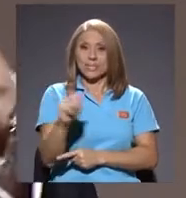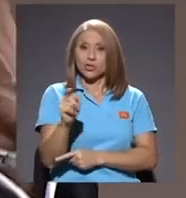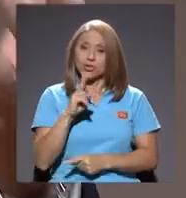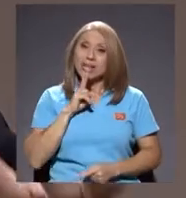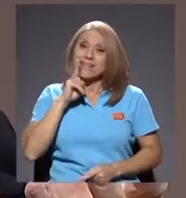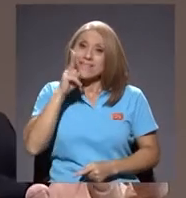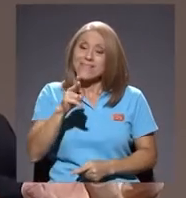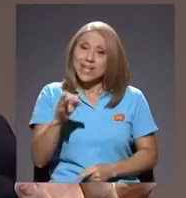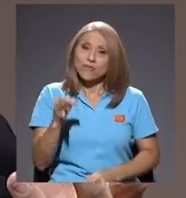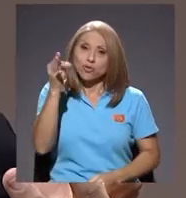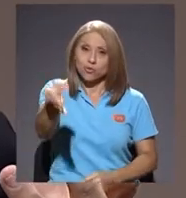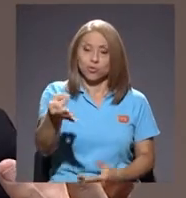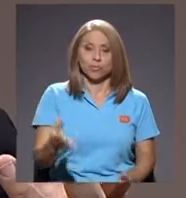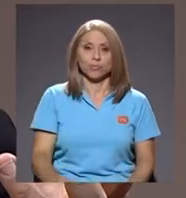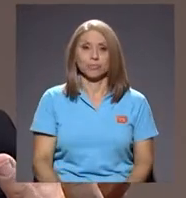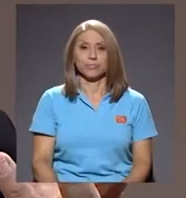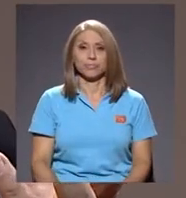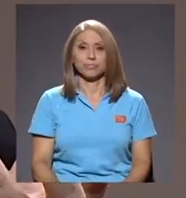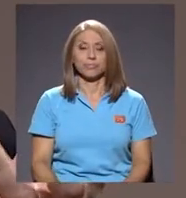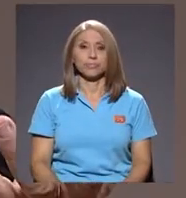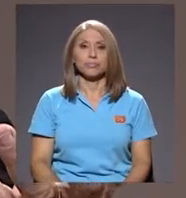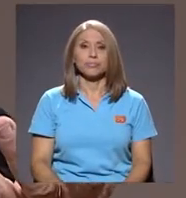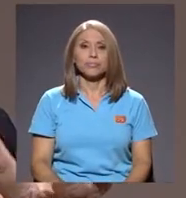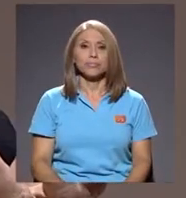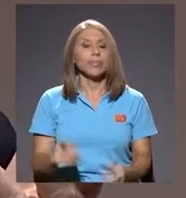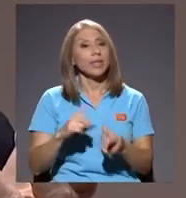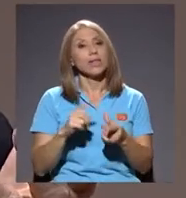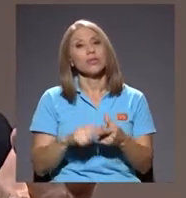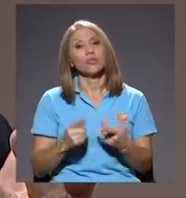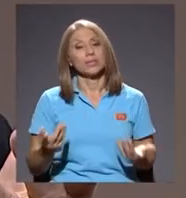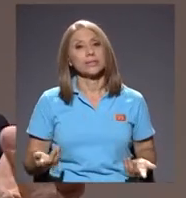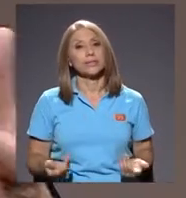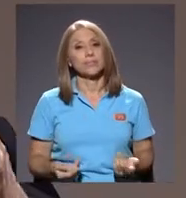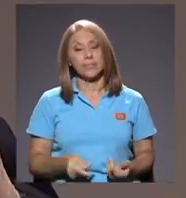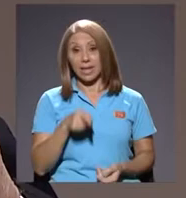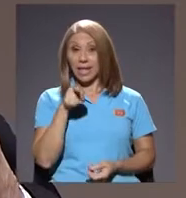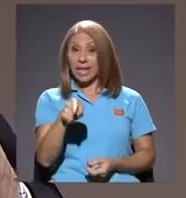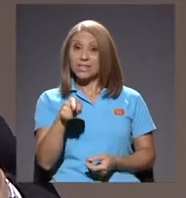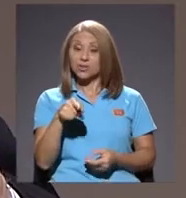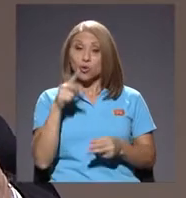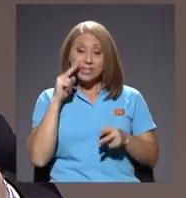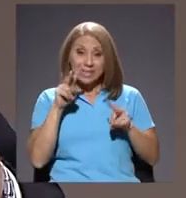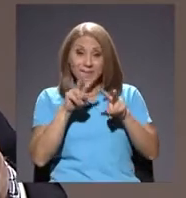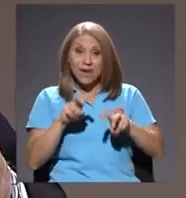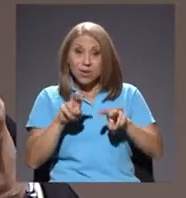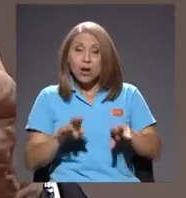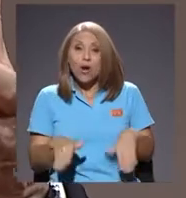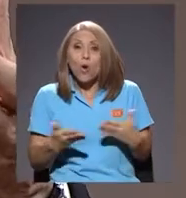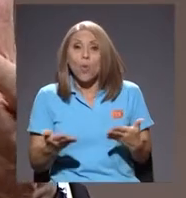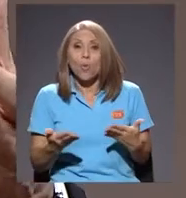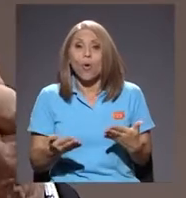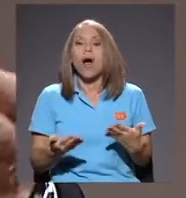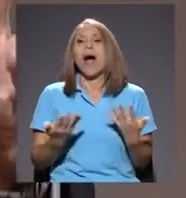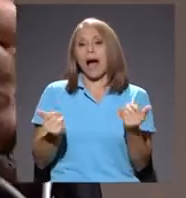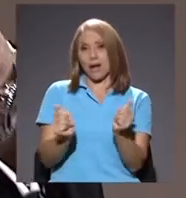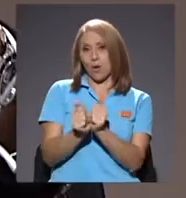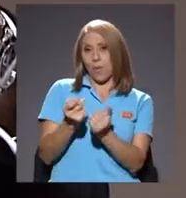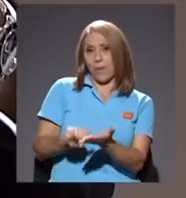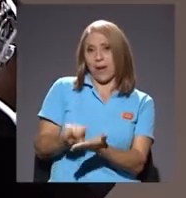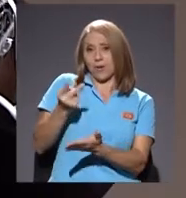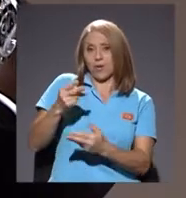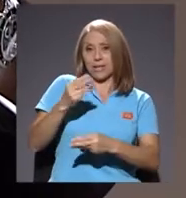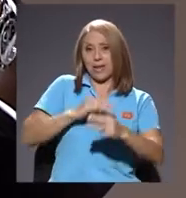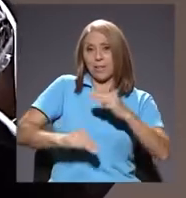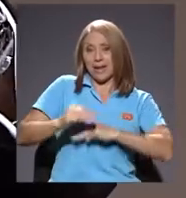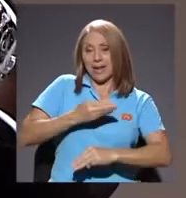entonces como se viene valorando eso a valor de mercado que es valor de mercado a decir yo